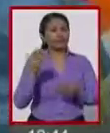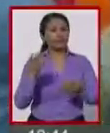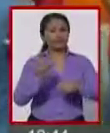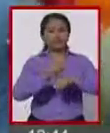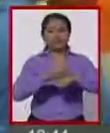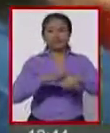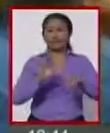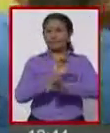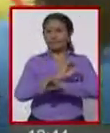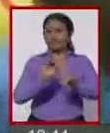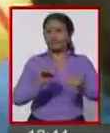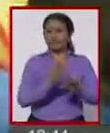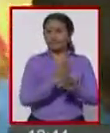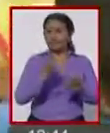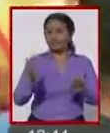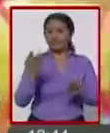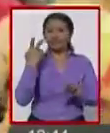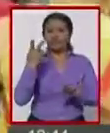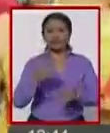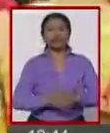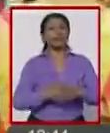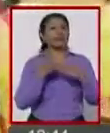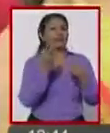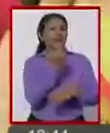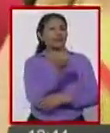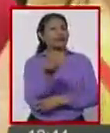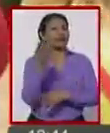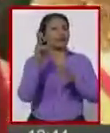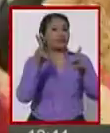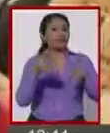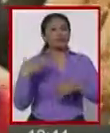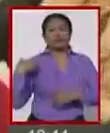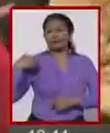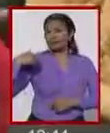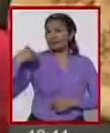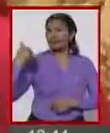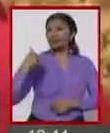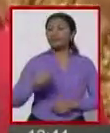tampoco heridas. Por este lado quiero mostrarles, hay algunas personas que serían